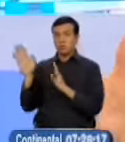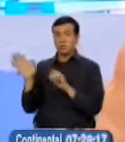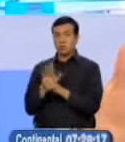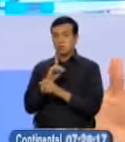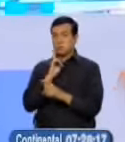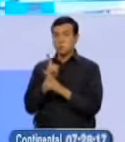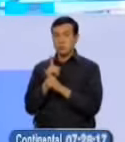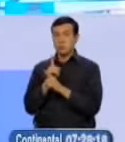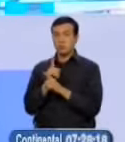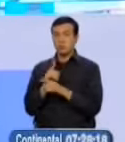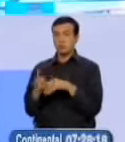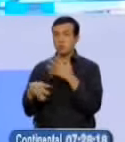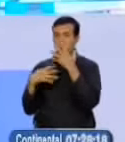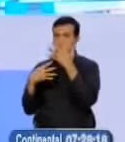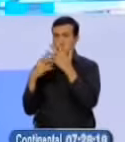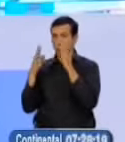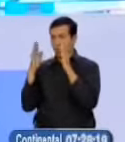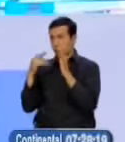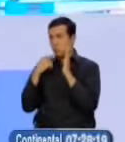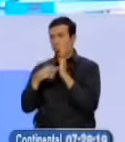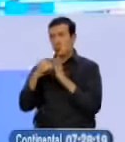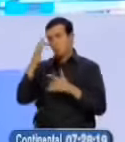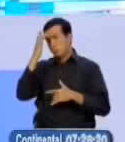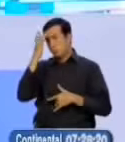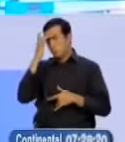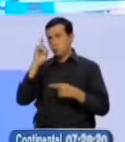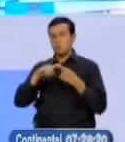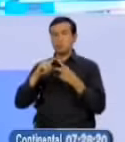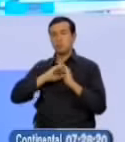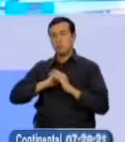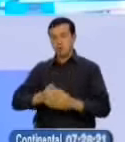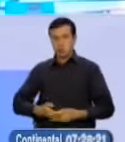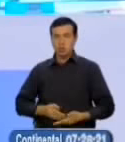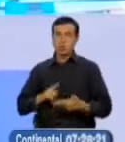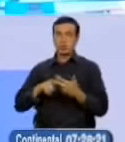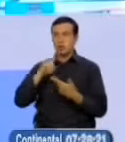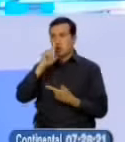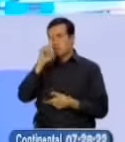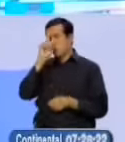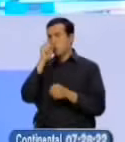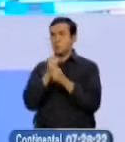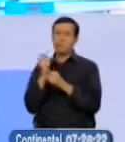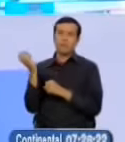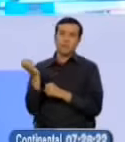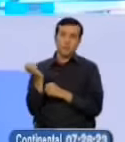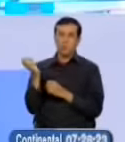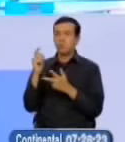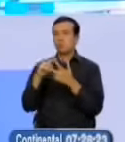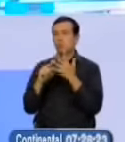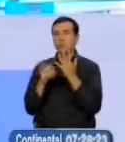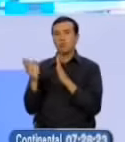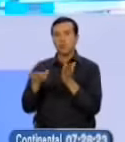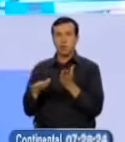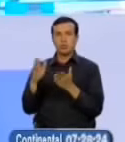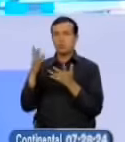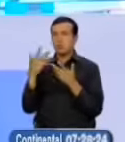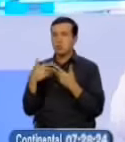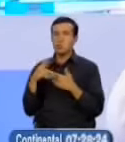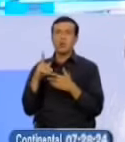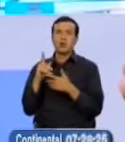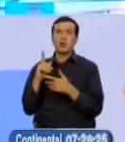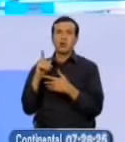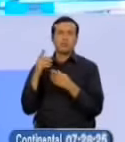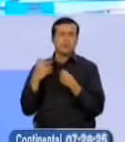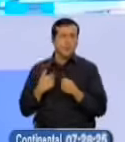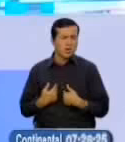9 contingencias. Una de esas es enfermedad, maternidad, desempleo, cesantía, jubilación, muerte, invalidez, vejez. Y todas